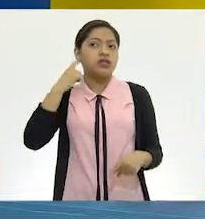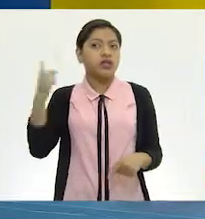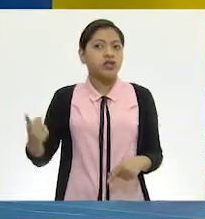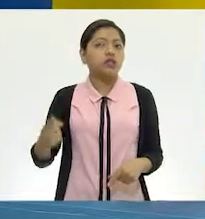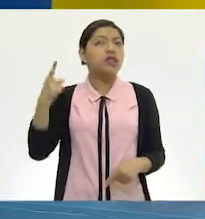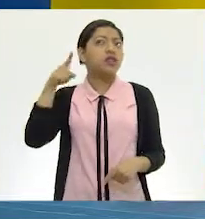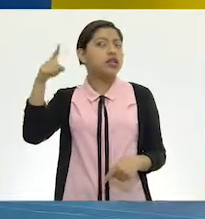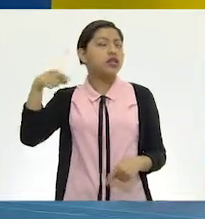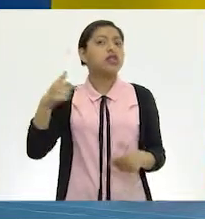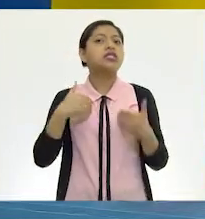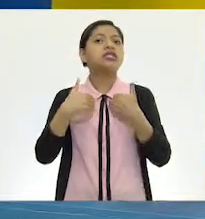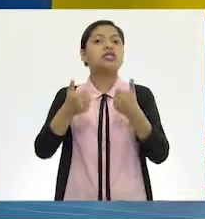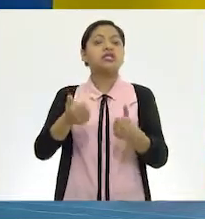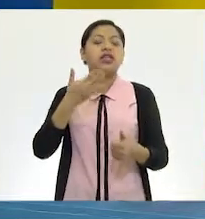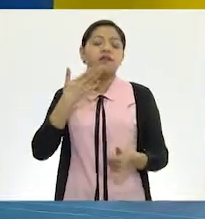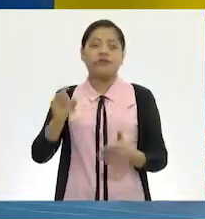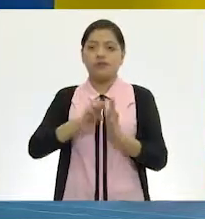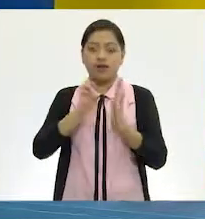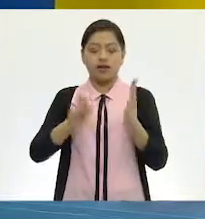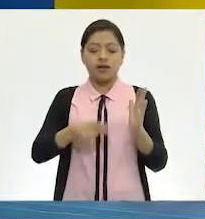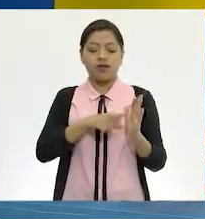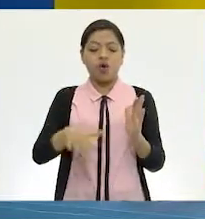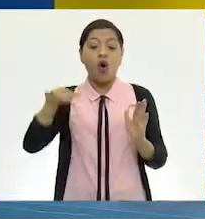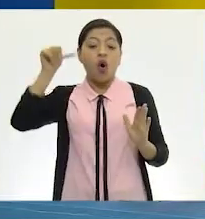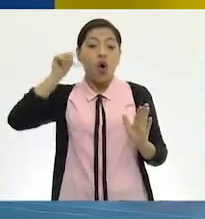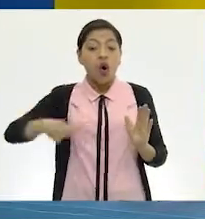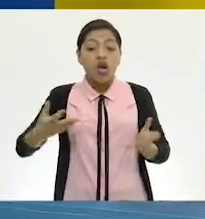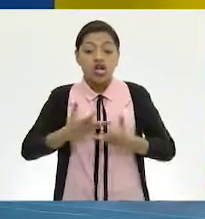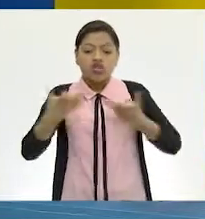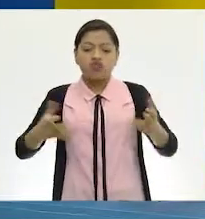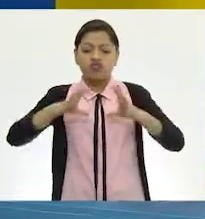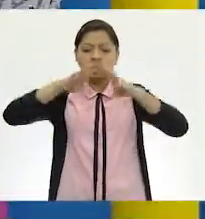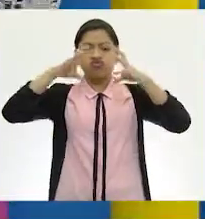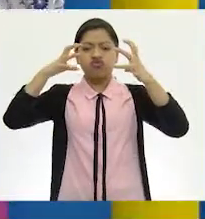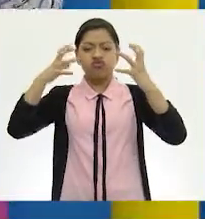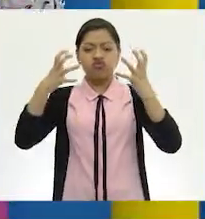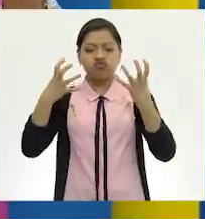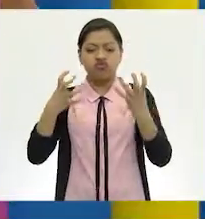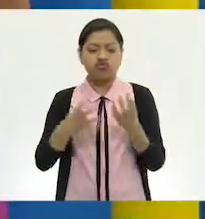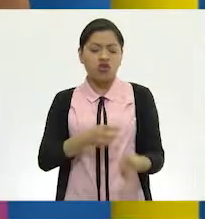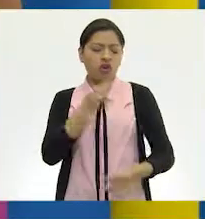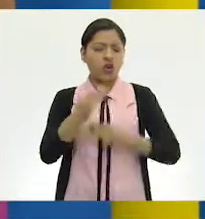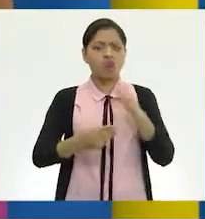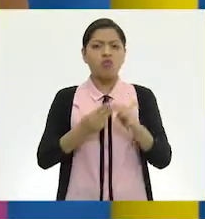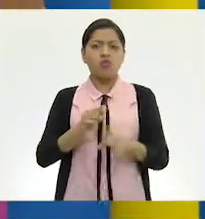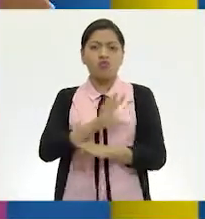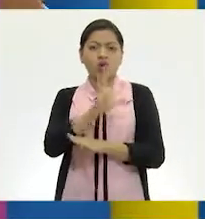dice, hoy se conocen en las tierras del mundo entero, pero no siempre.